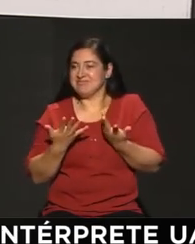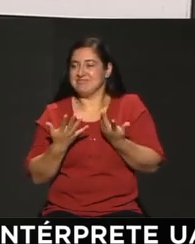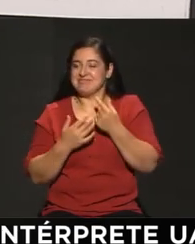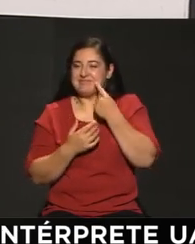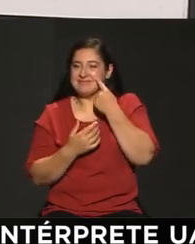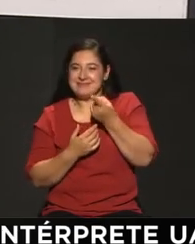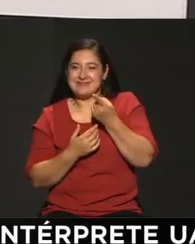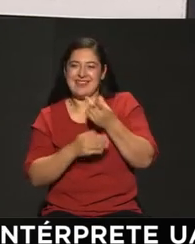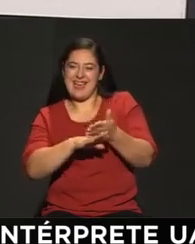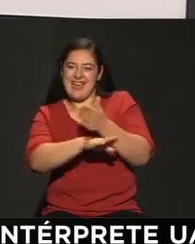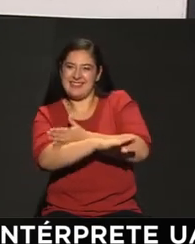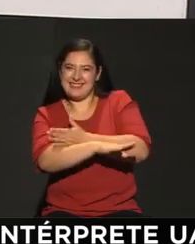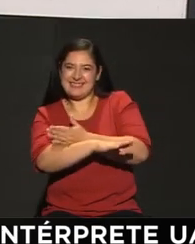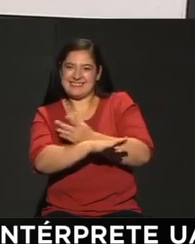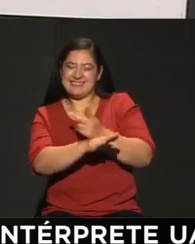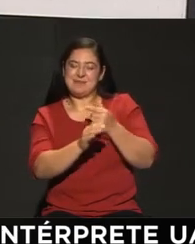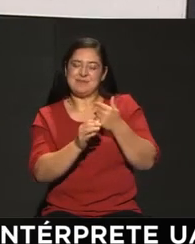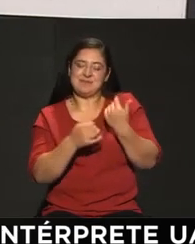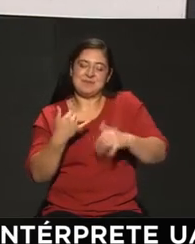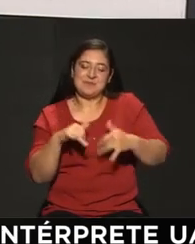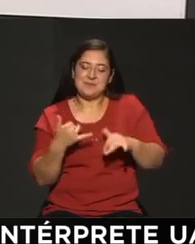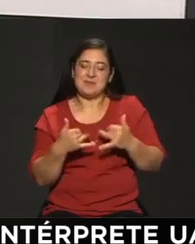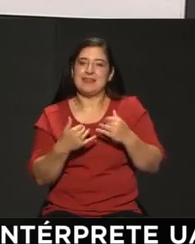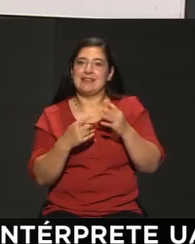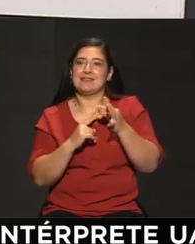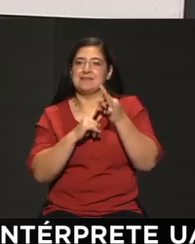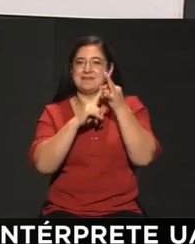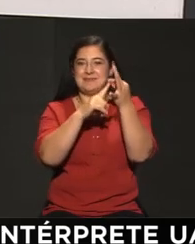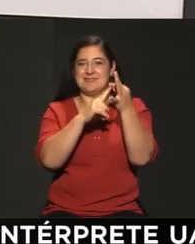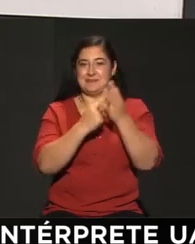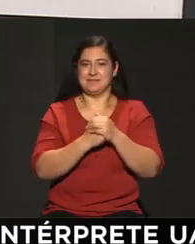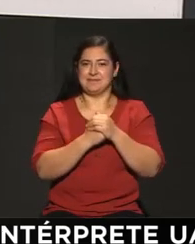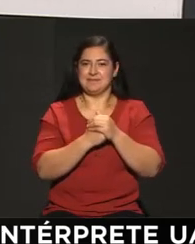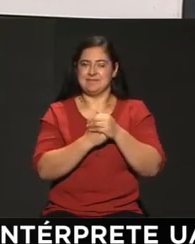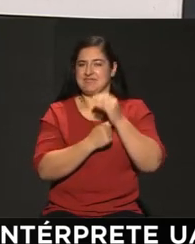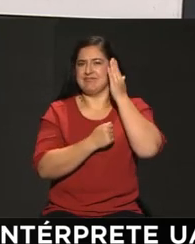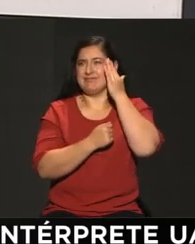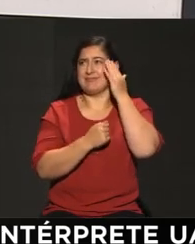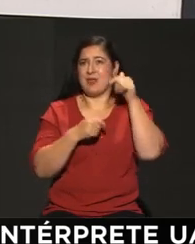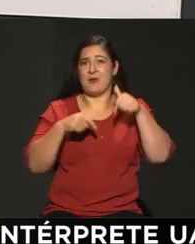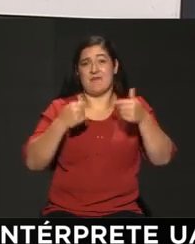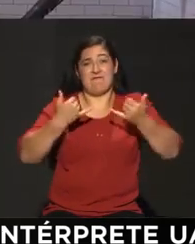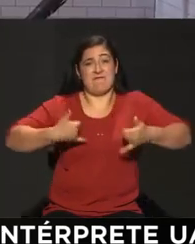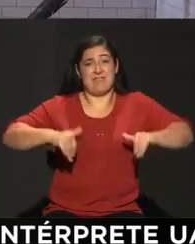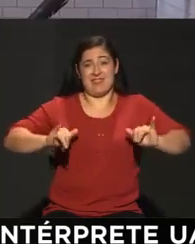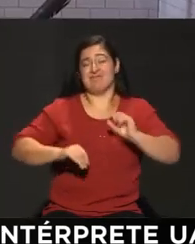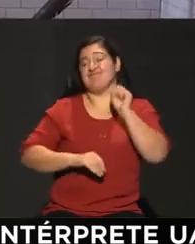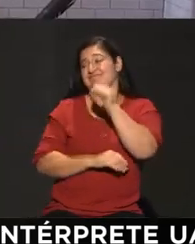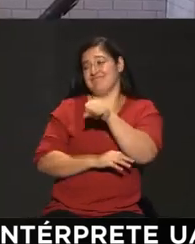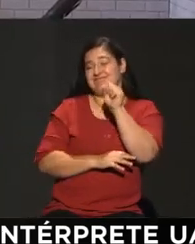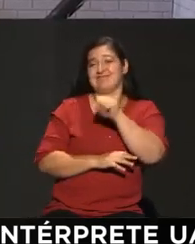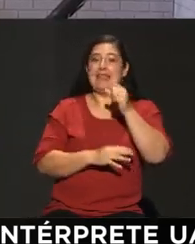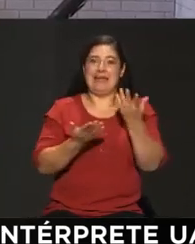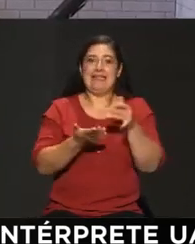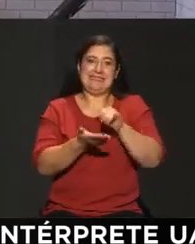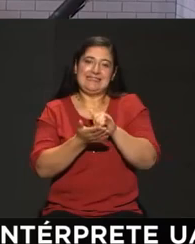veníamos haciendo el capítulo anterior, y hacer algo especial, porque tengo entendido que sería hoy como el último capítulo.